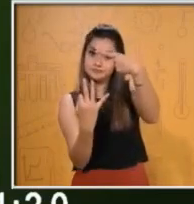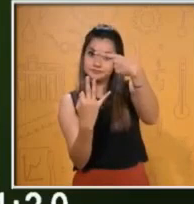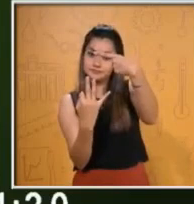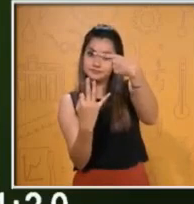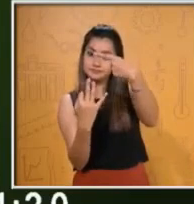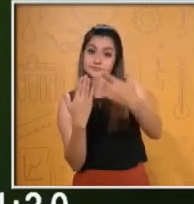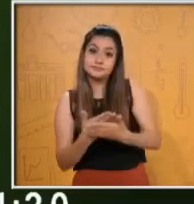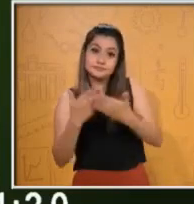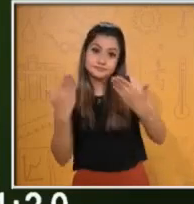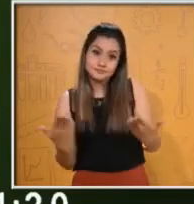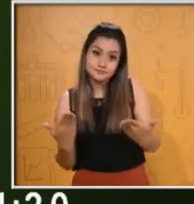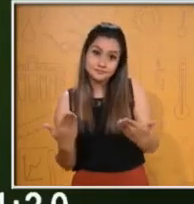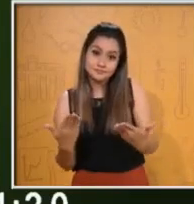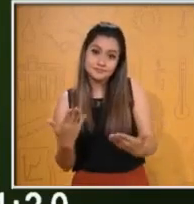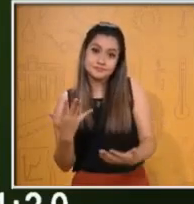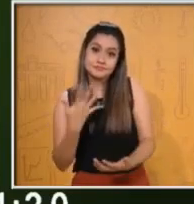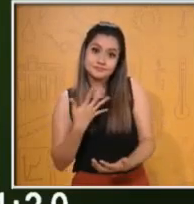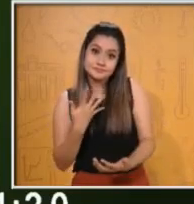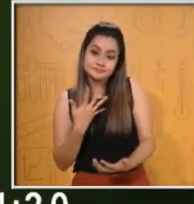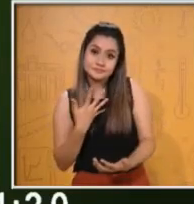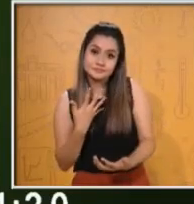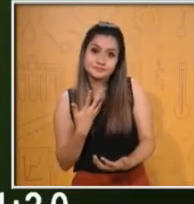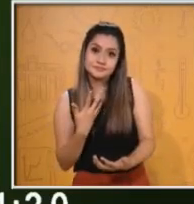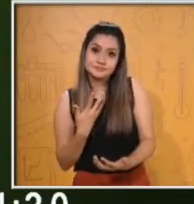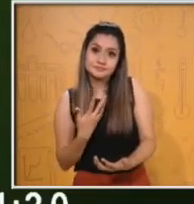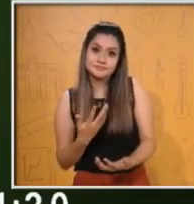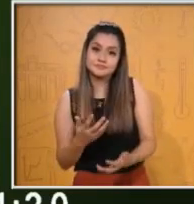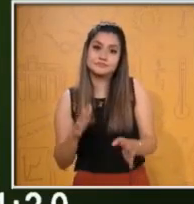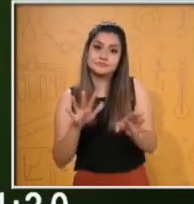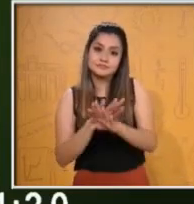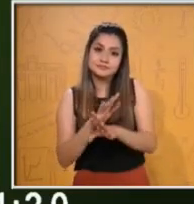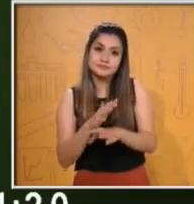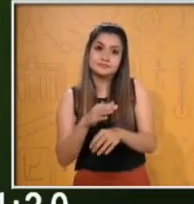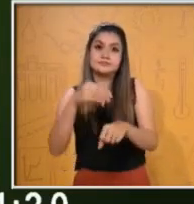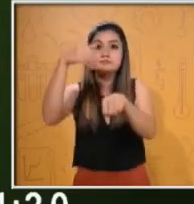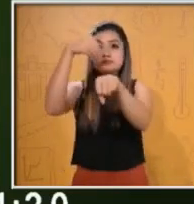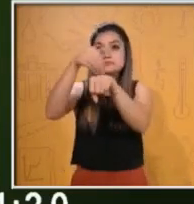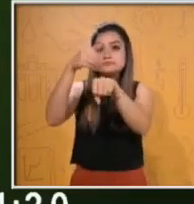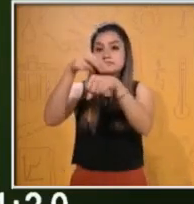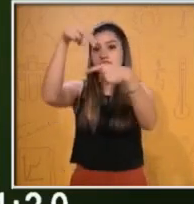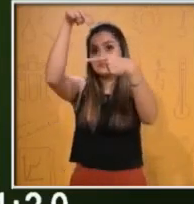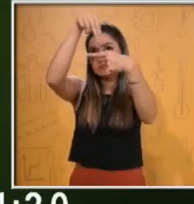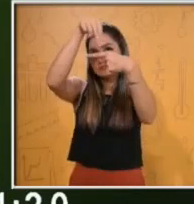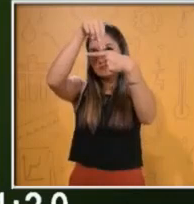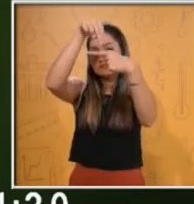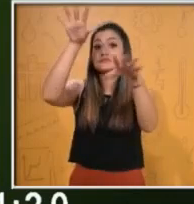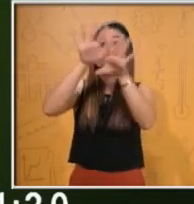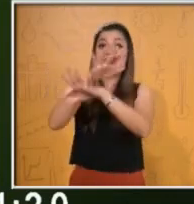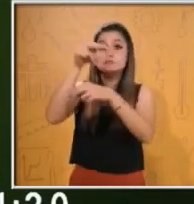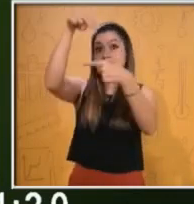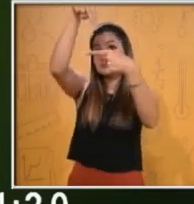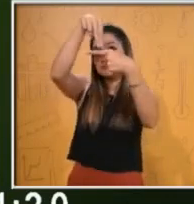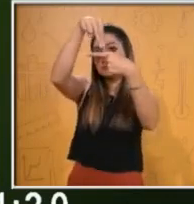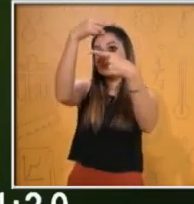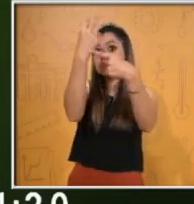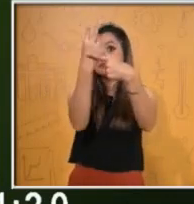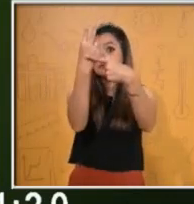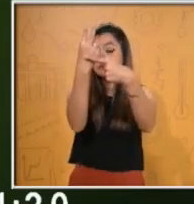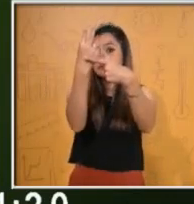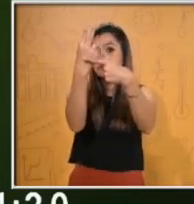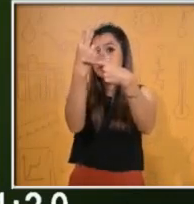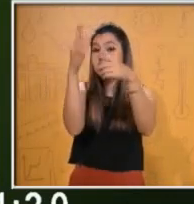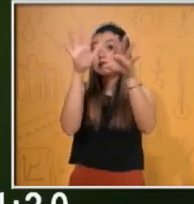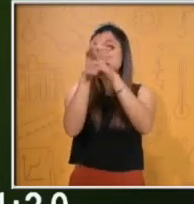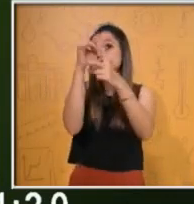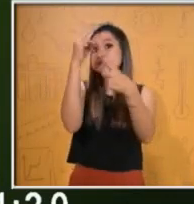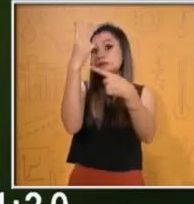este caso, solamente multiplicamos el numerador, que es el 2 de la fracción 2/3. ¿Y lo multiplicamos